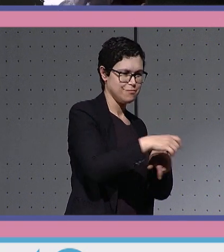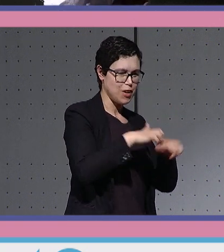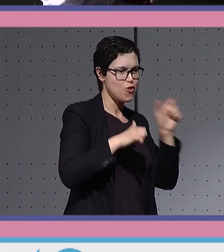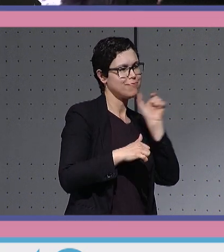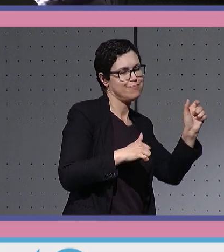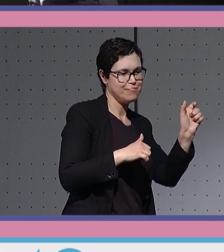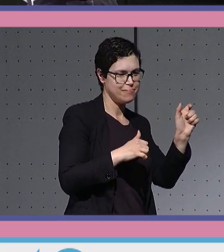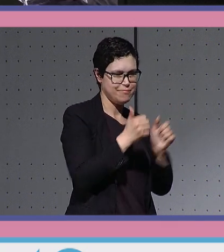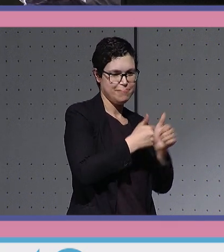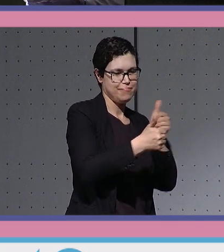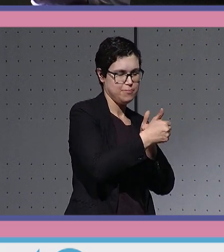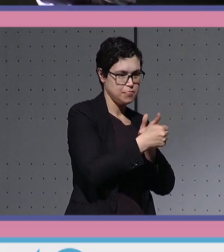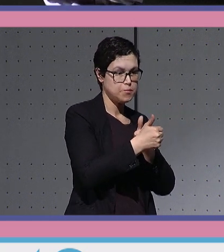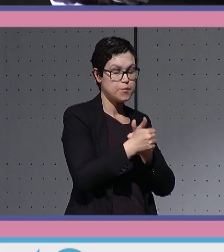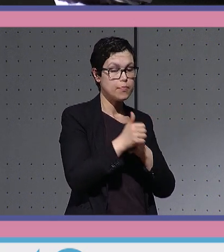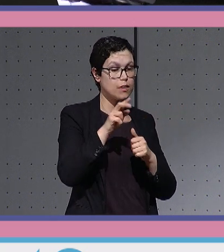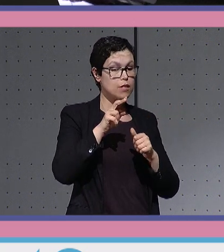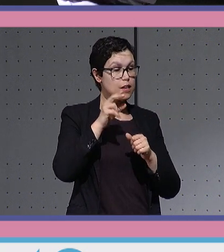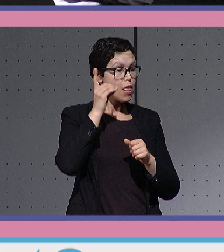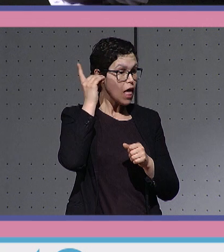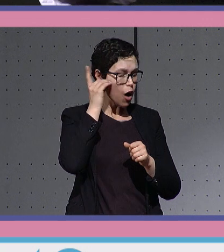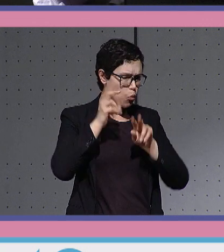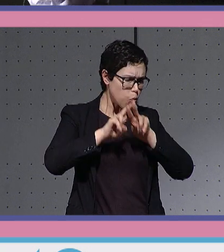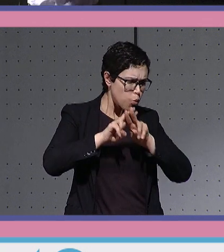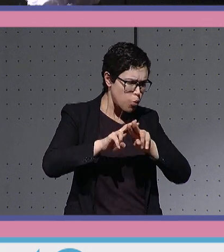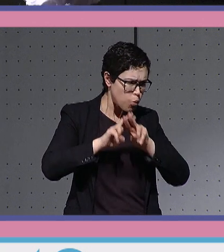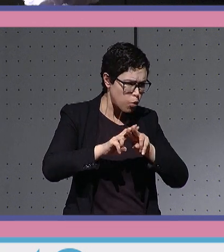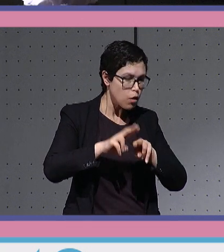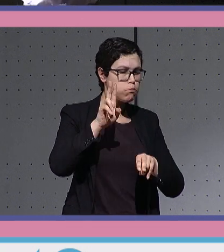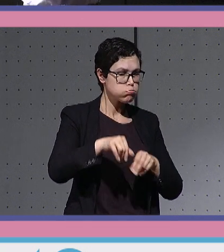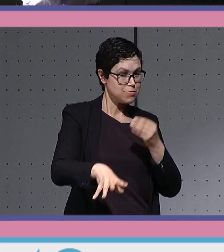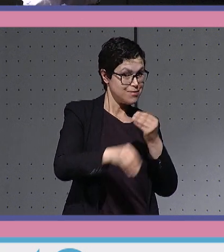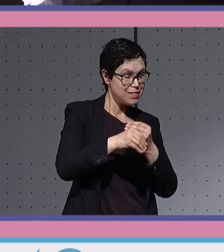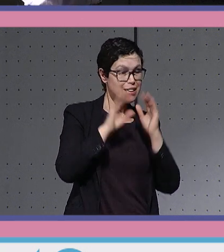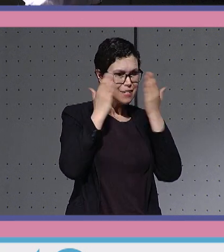El 7% en un estudio de los niños Down tienen TEA.